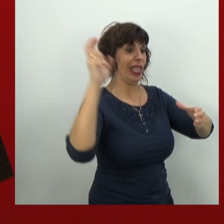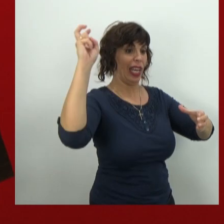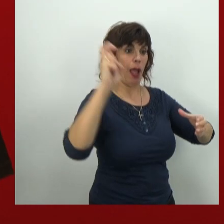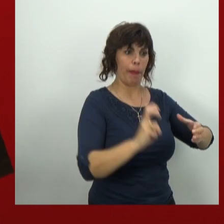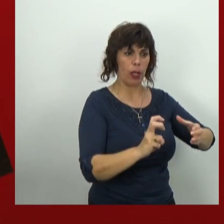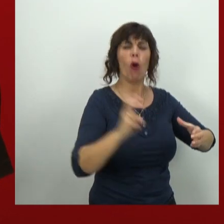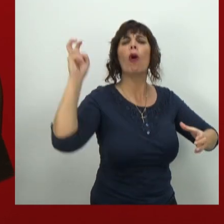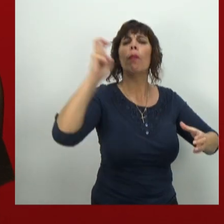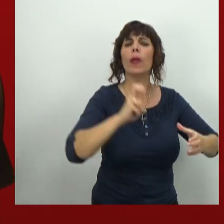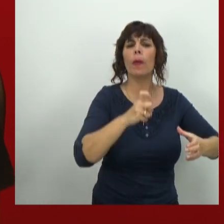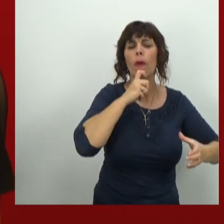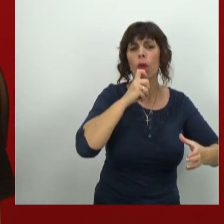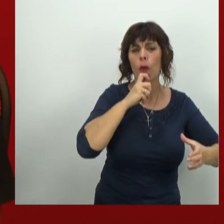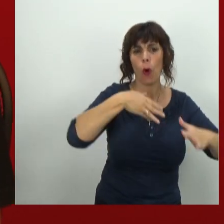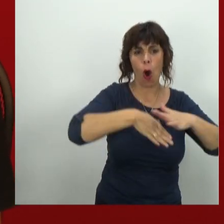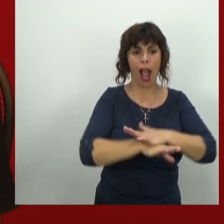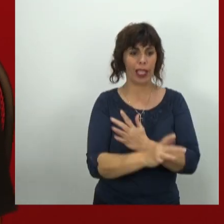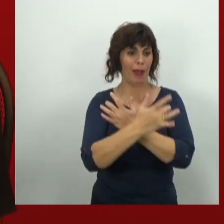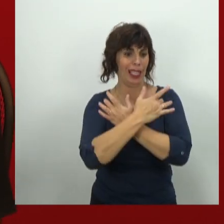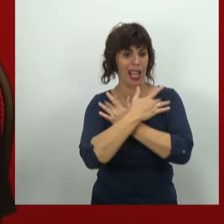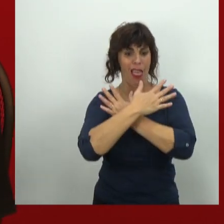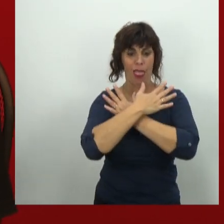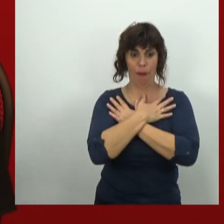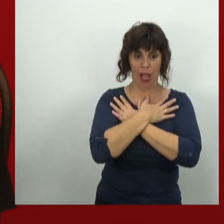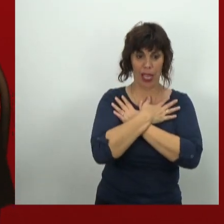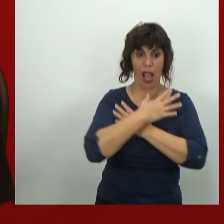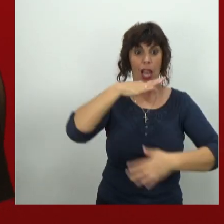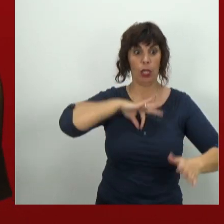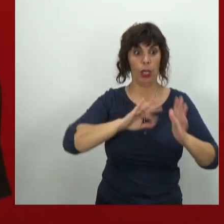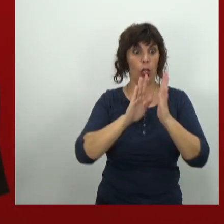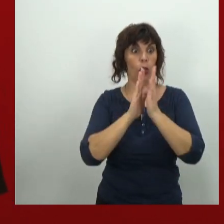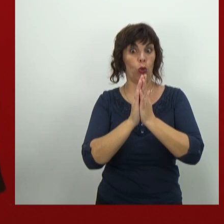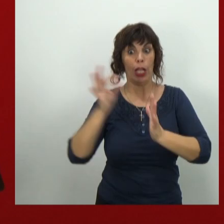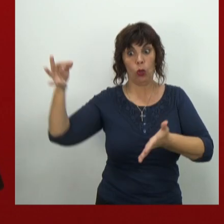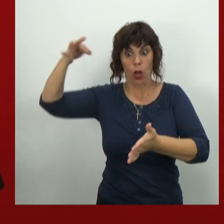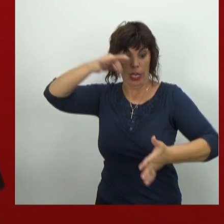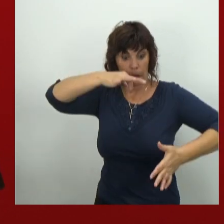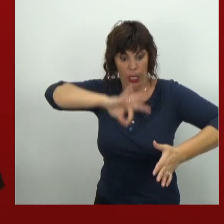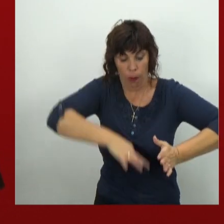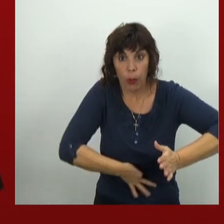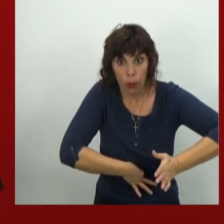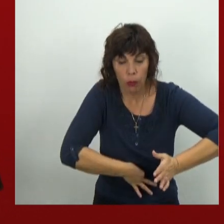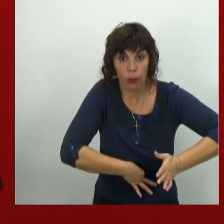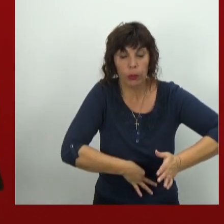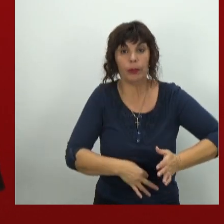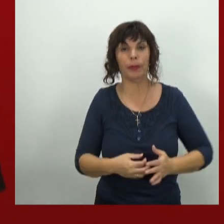prometida a un hombre, Yosef. Yosef en hebreo significa Dios